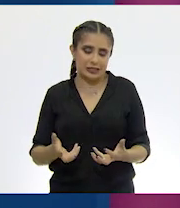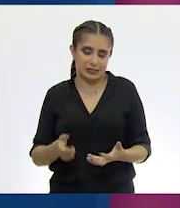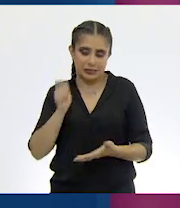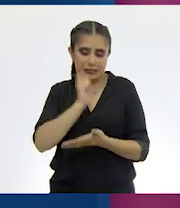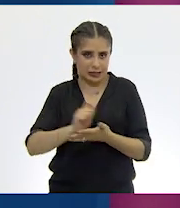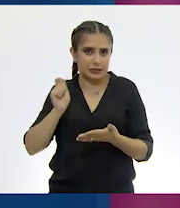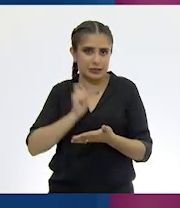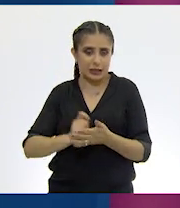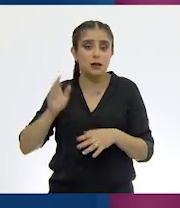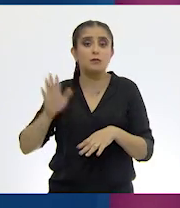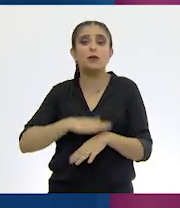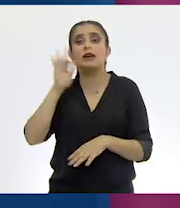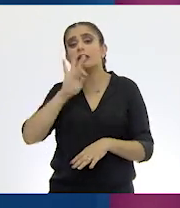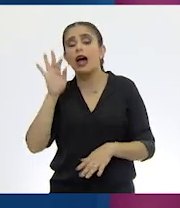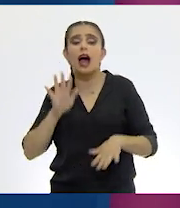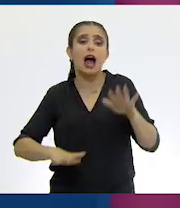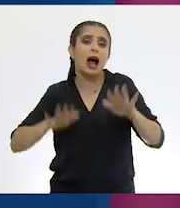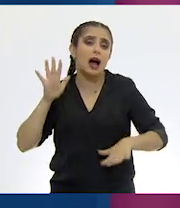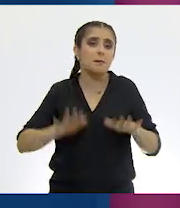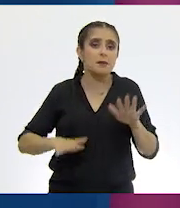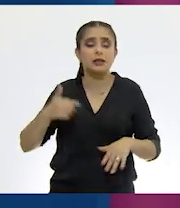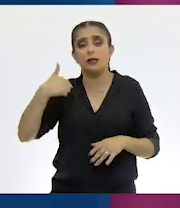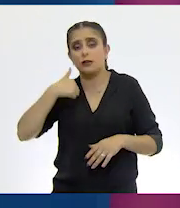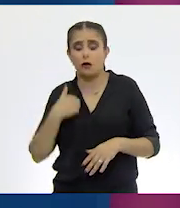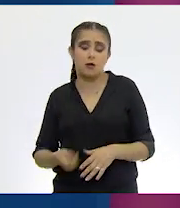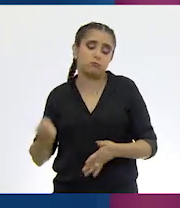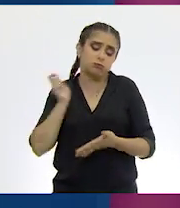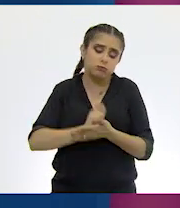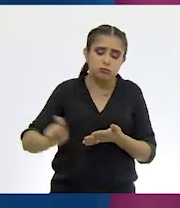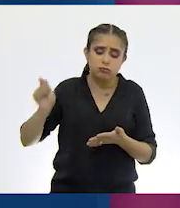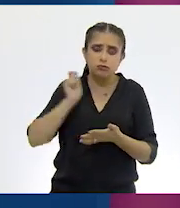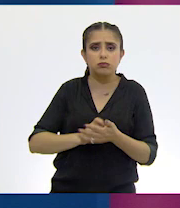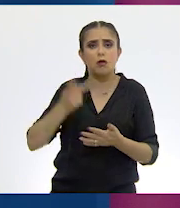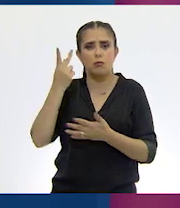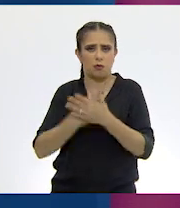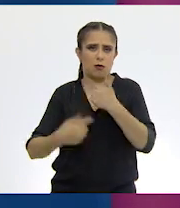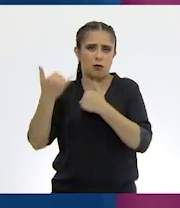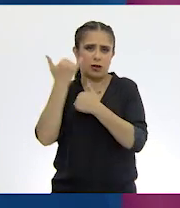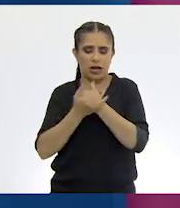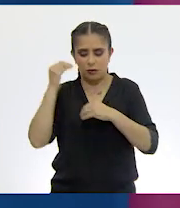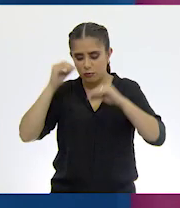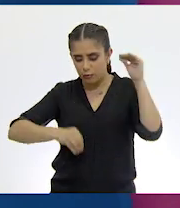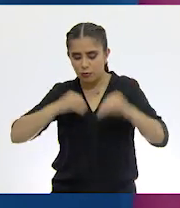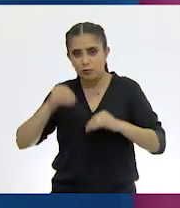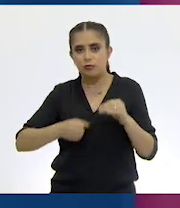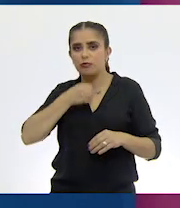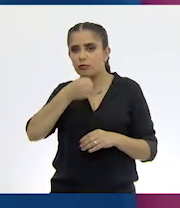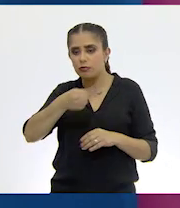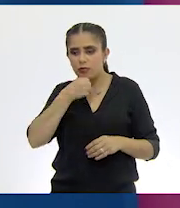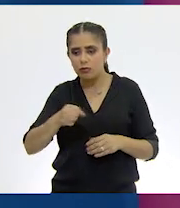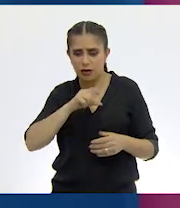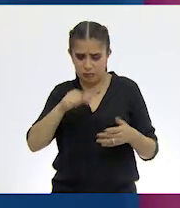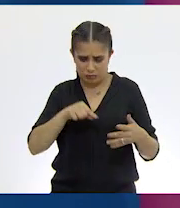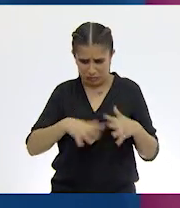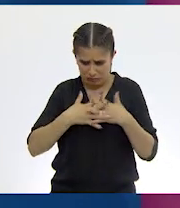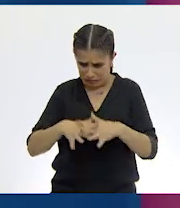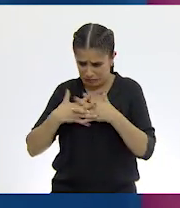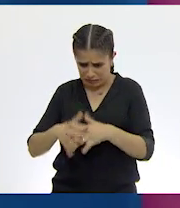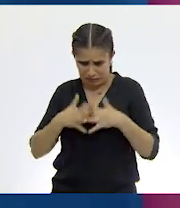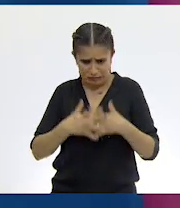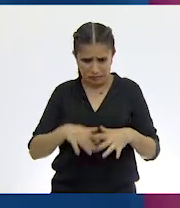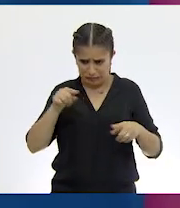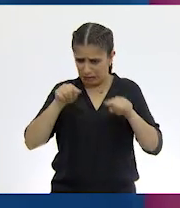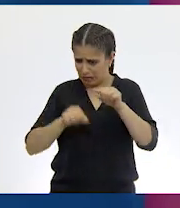mejor al momento de que ustedes estén ya terminando este proyecto del reportaje van a decir, ¿qué anoté? Ni yo me entiendo.